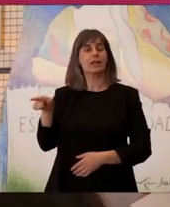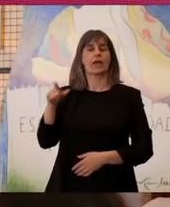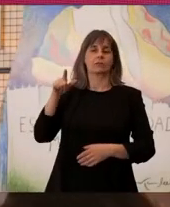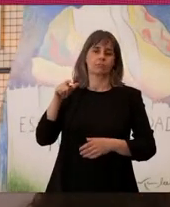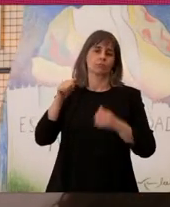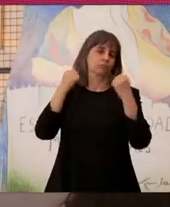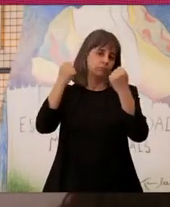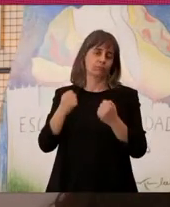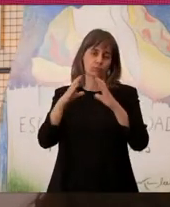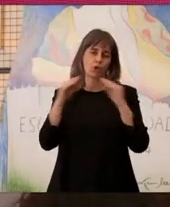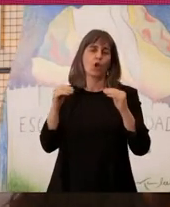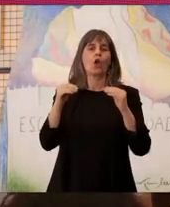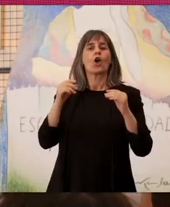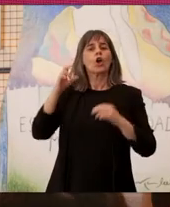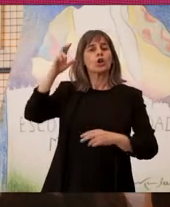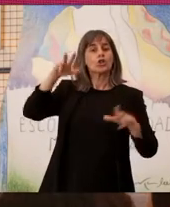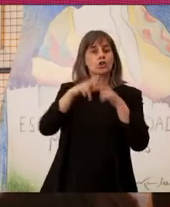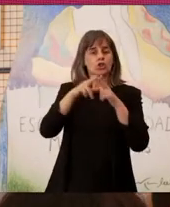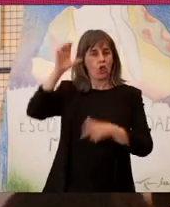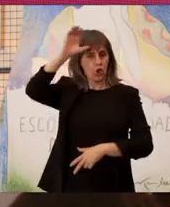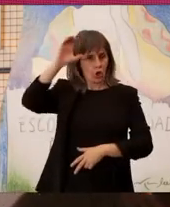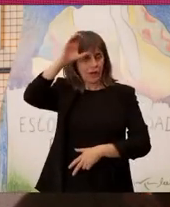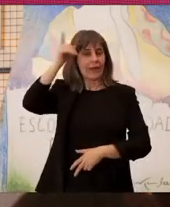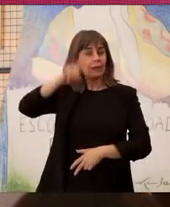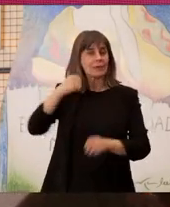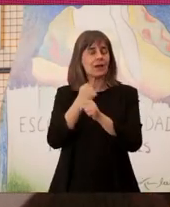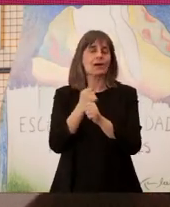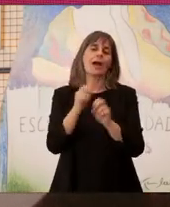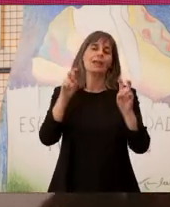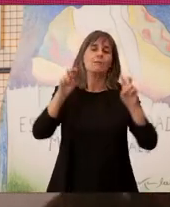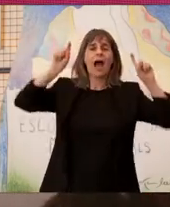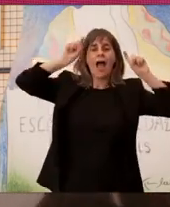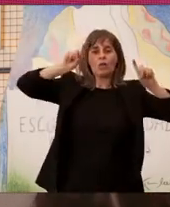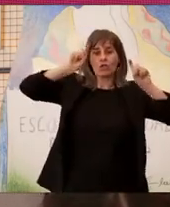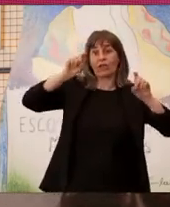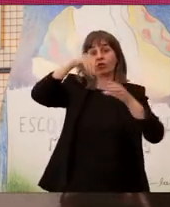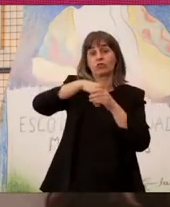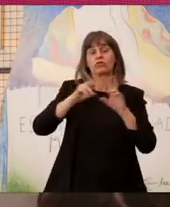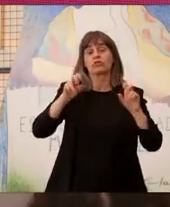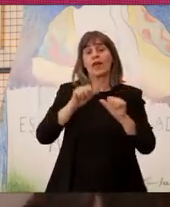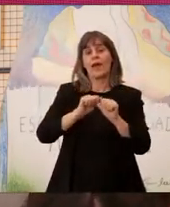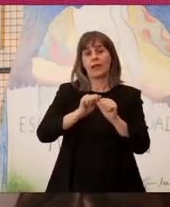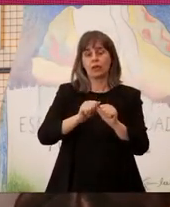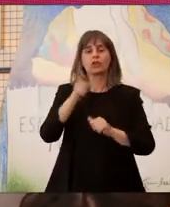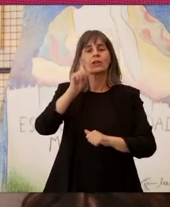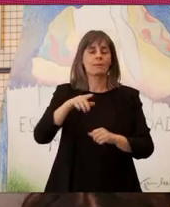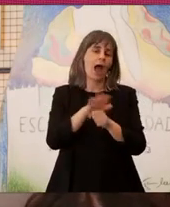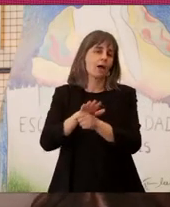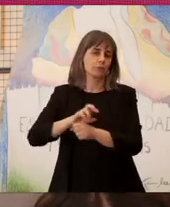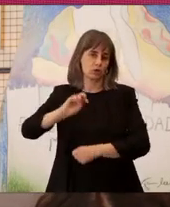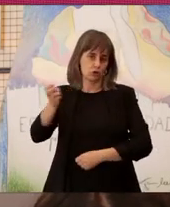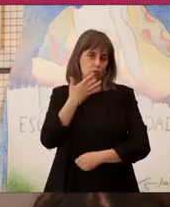sobre la evolución de los géneros y también en otros ámbitos quizá los que más nos atañen aquí como la estructura social de Cataluña